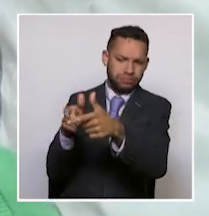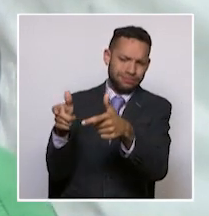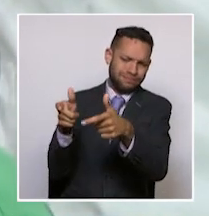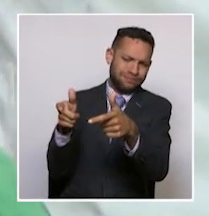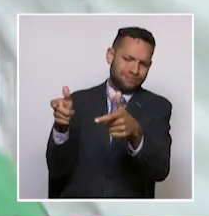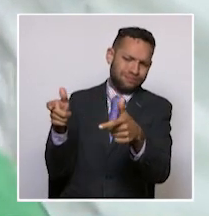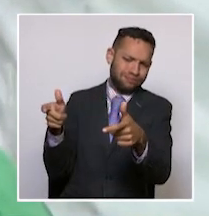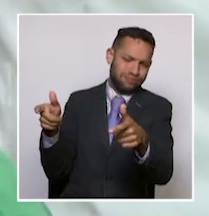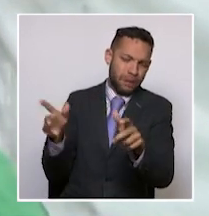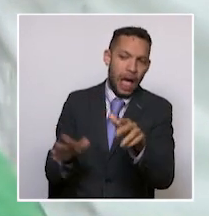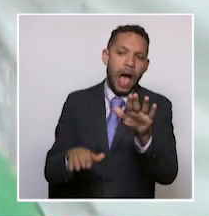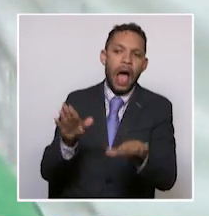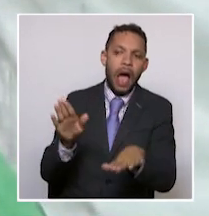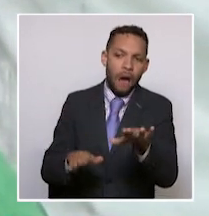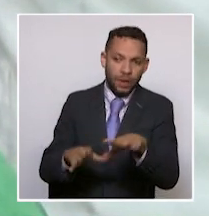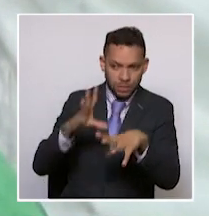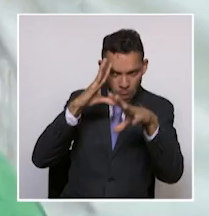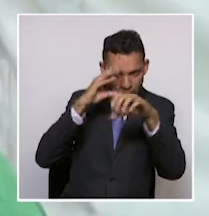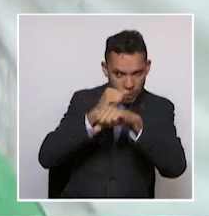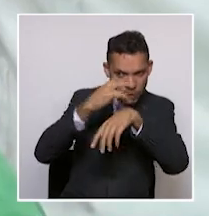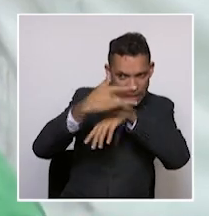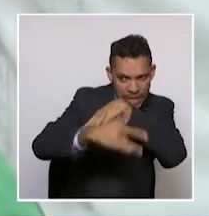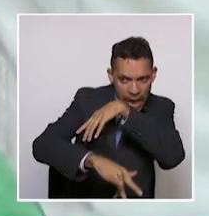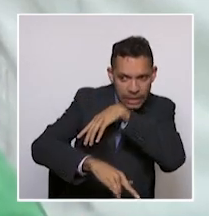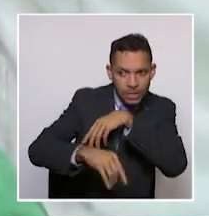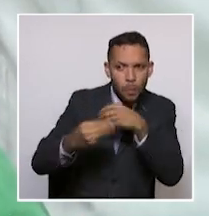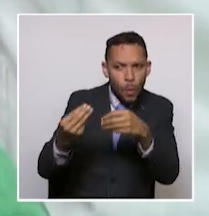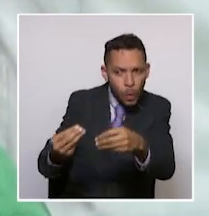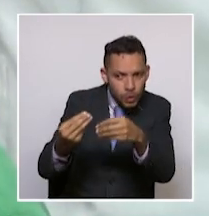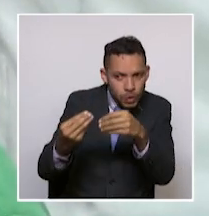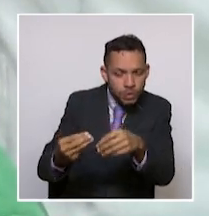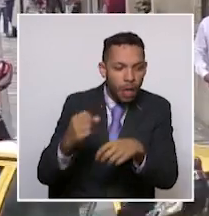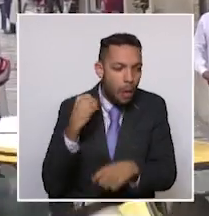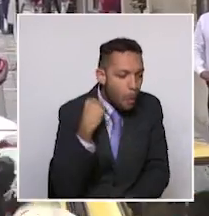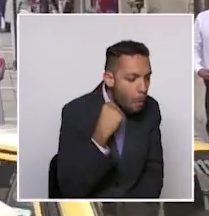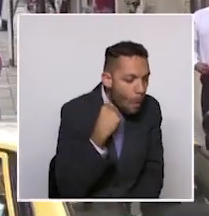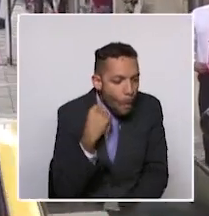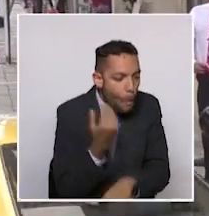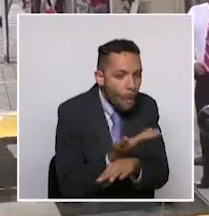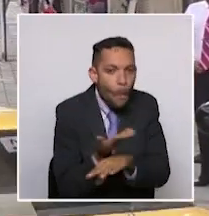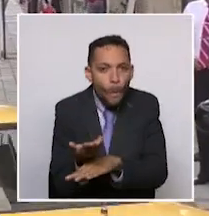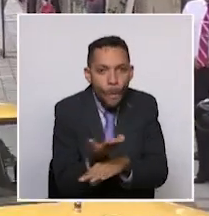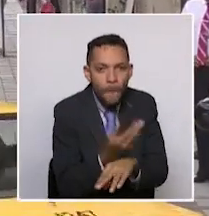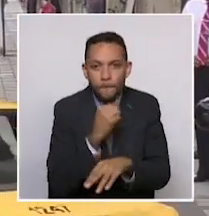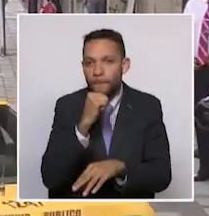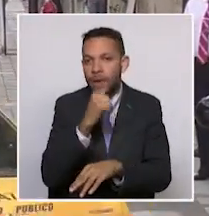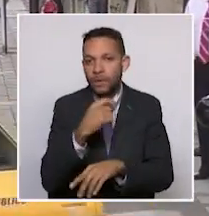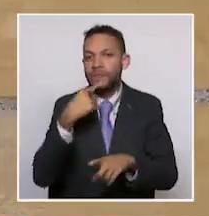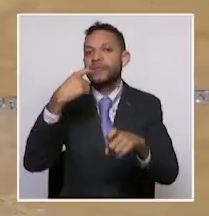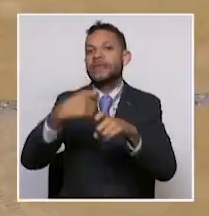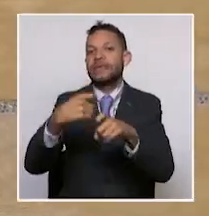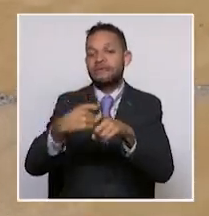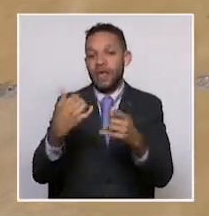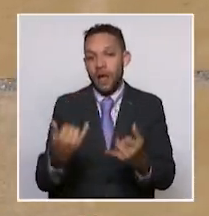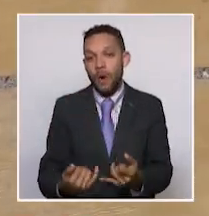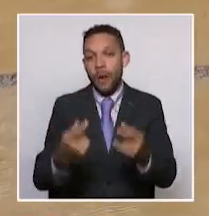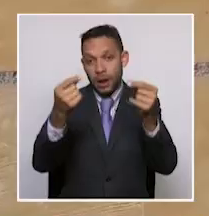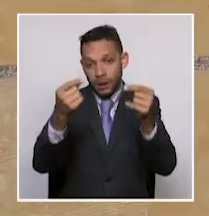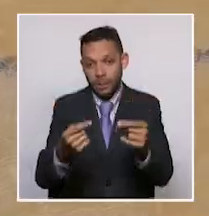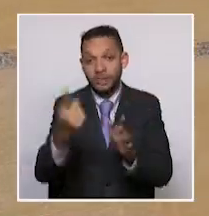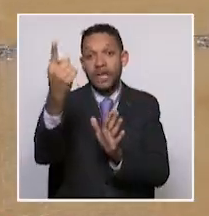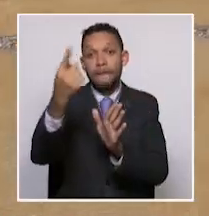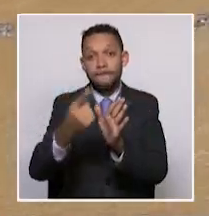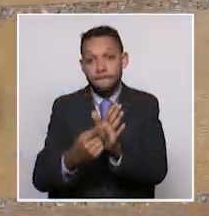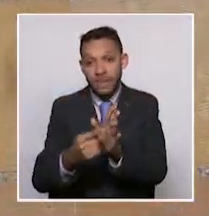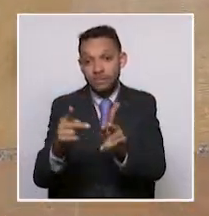y ya hay veces uno baja tarde en la noche y esos se ven bastante por ahí en las esquinas. Según expertos, actualmente hay cerca de 1,000 habitantes de calle en la